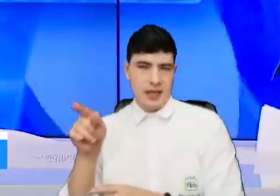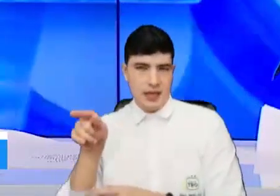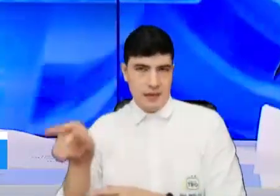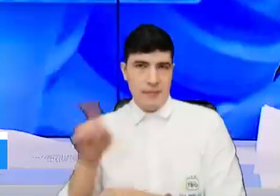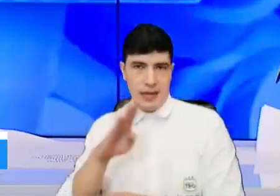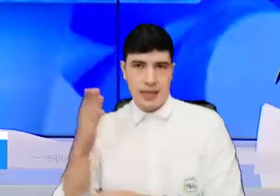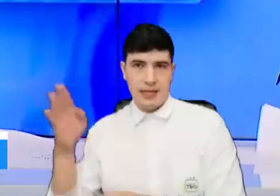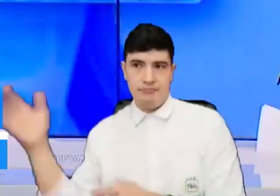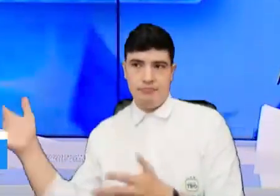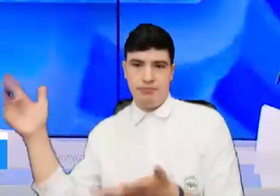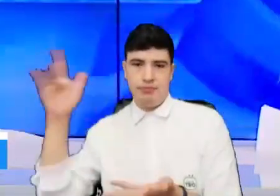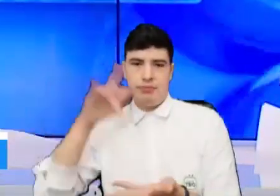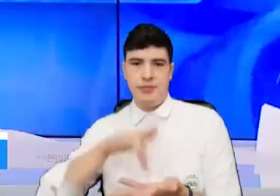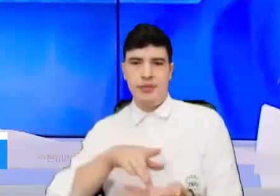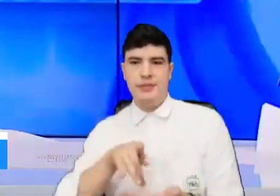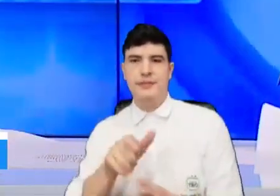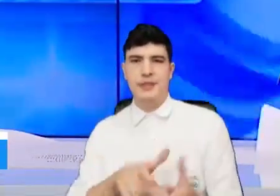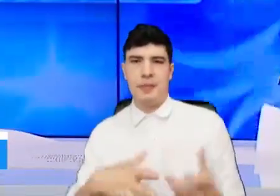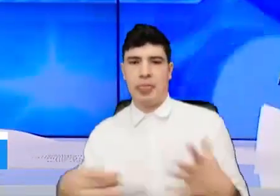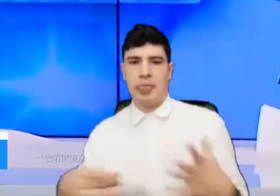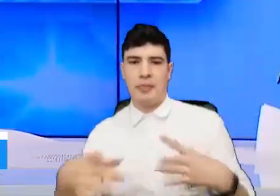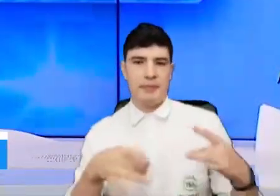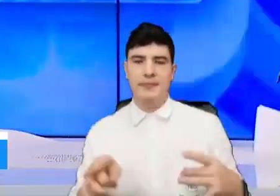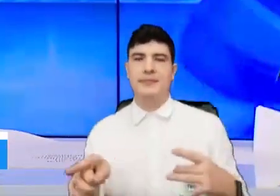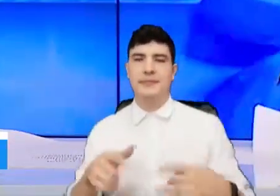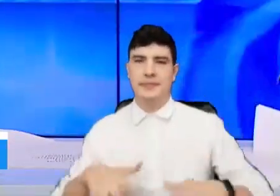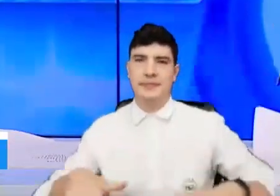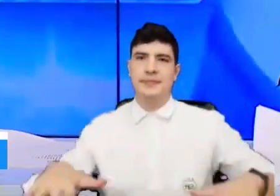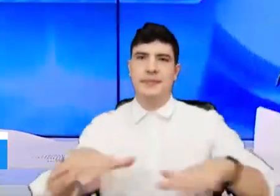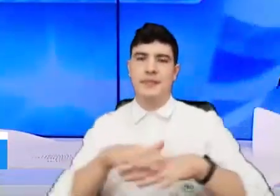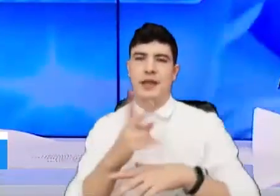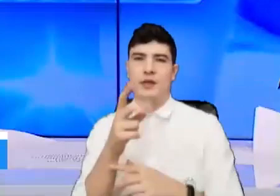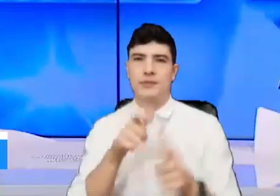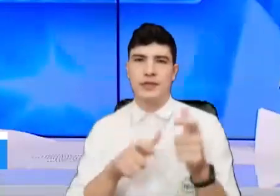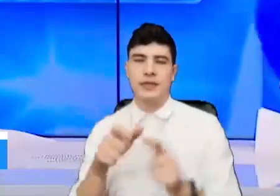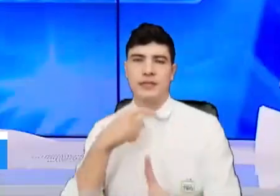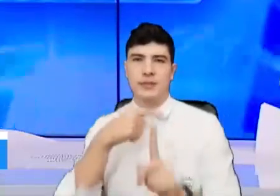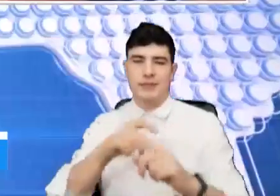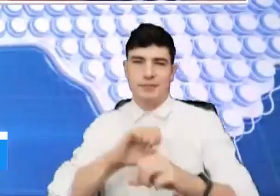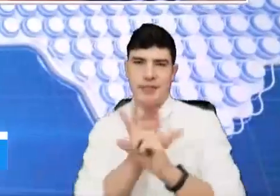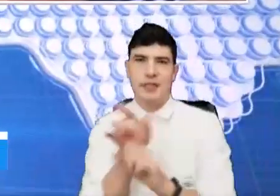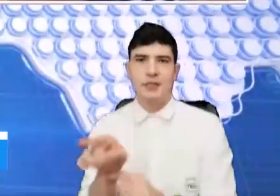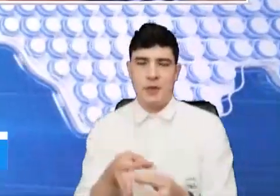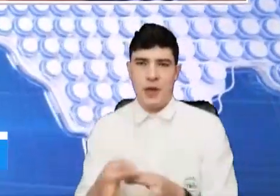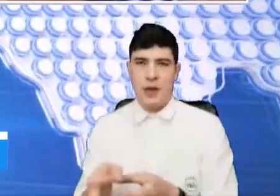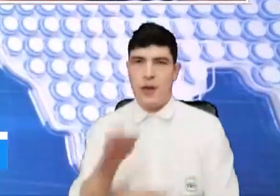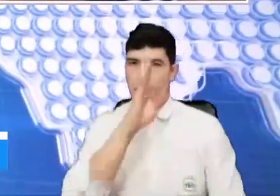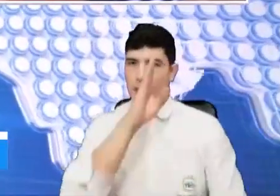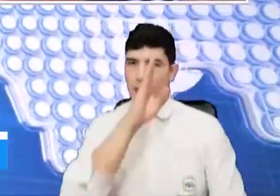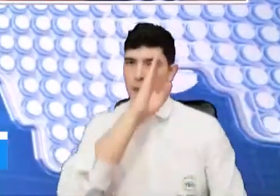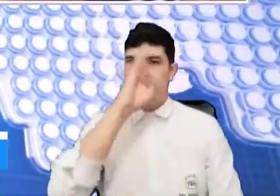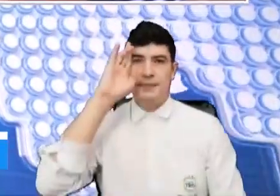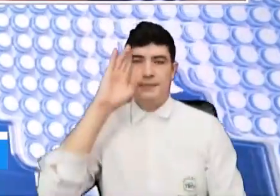Heriberto Mariscal. Muy buenas tardes. Adelante usted con todos los detalles. ¿Qué está pasando en el municipio a esta hora?